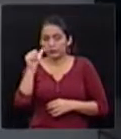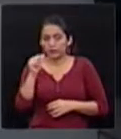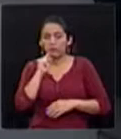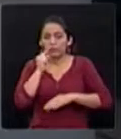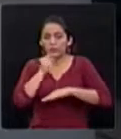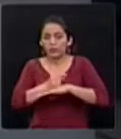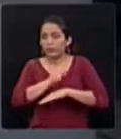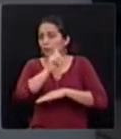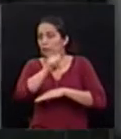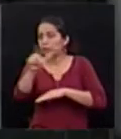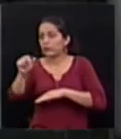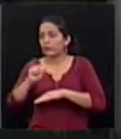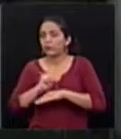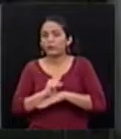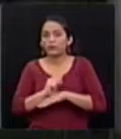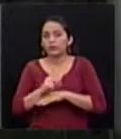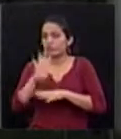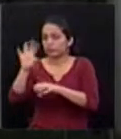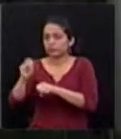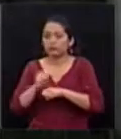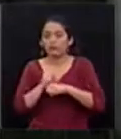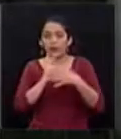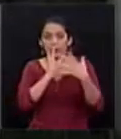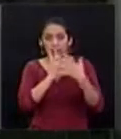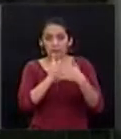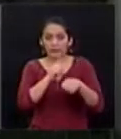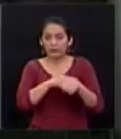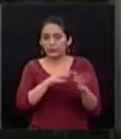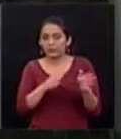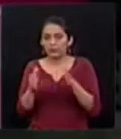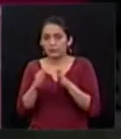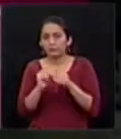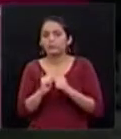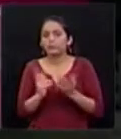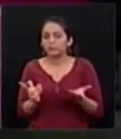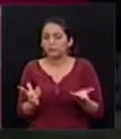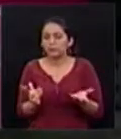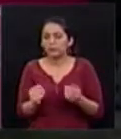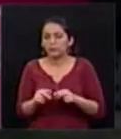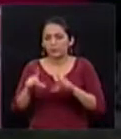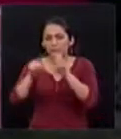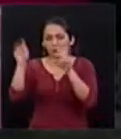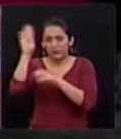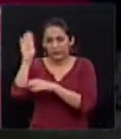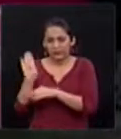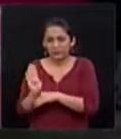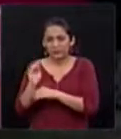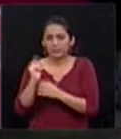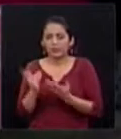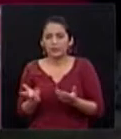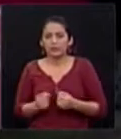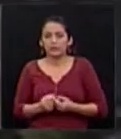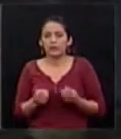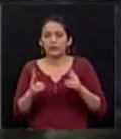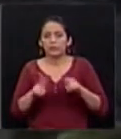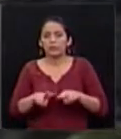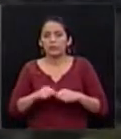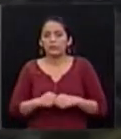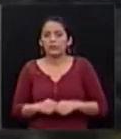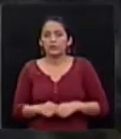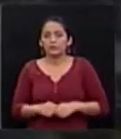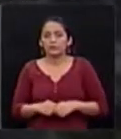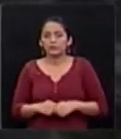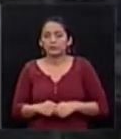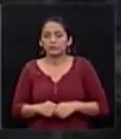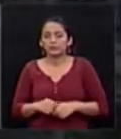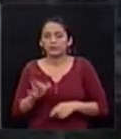5 personas vinculadas en el caso Odebrecht. Además, libertad para Rubén Terán, exalcalde de La Tacunga, por no encontrar